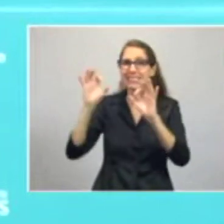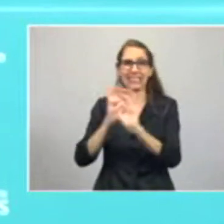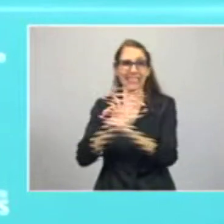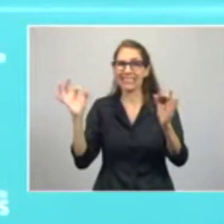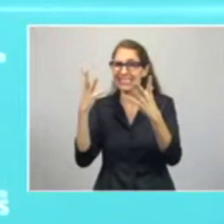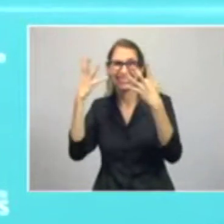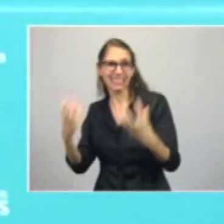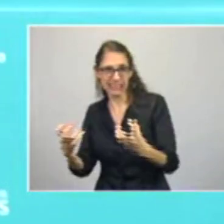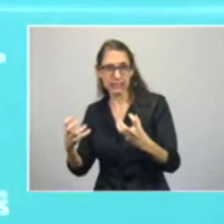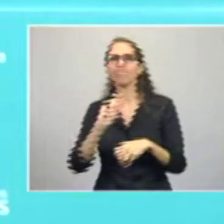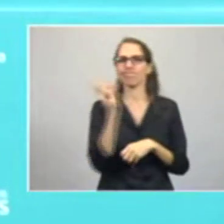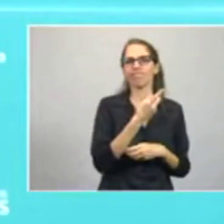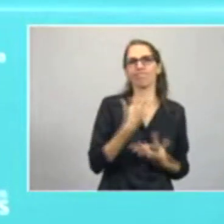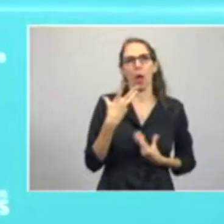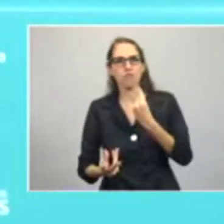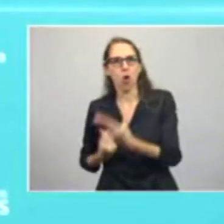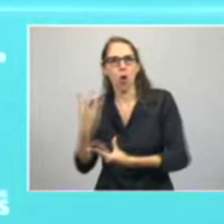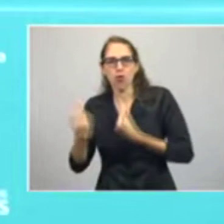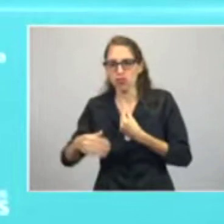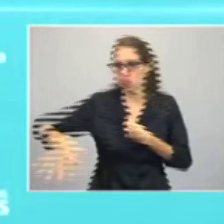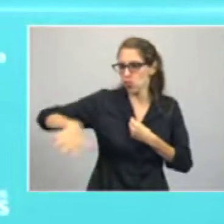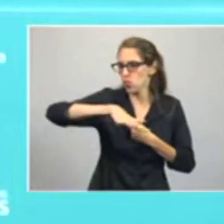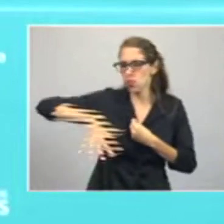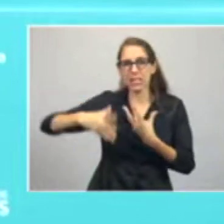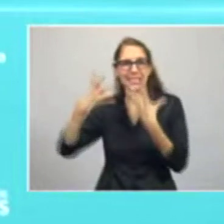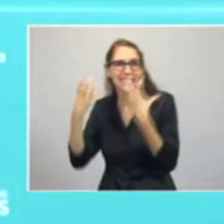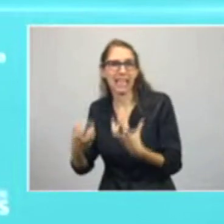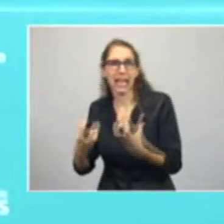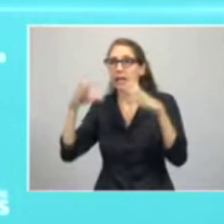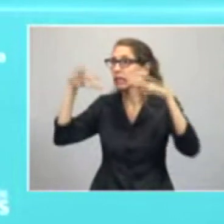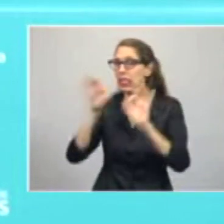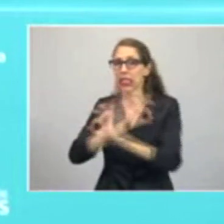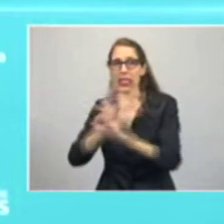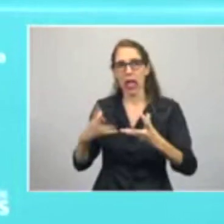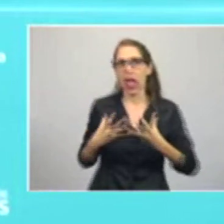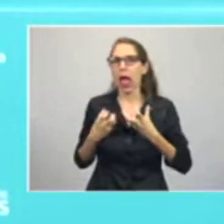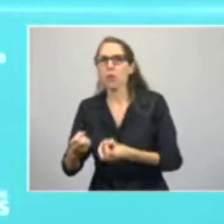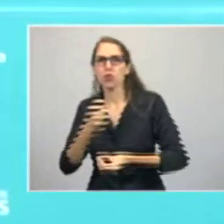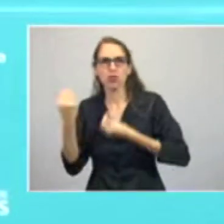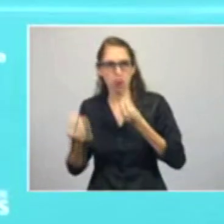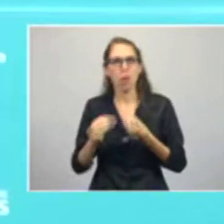rurales en las áreas que sufrieron la sequía, tanto con un paquete impositivo